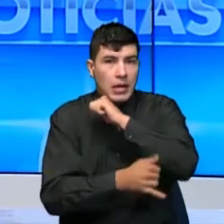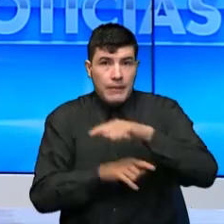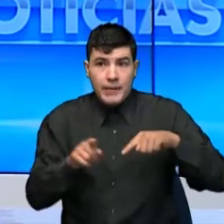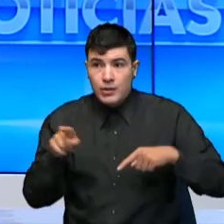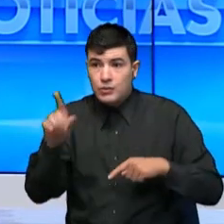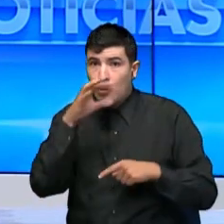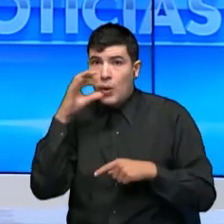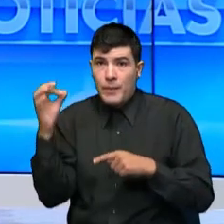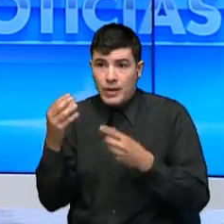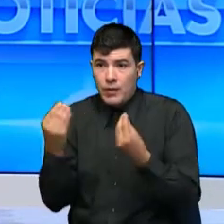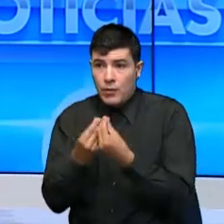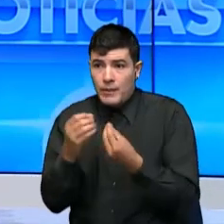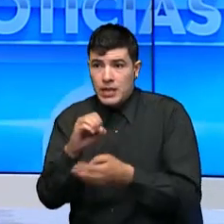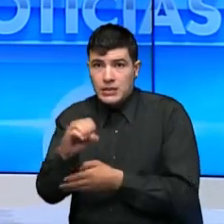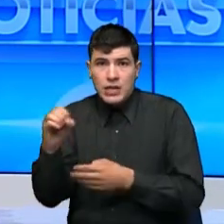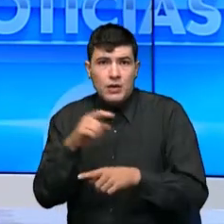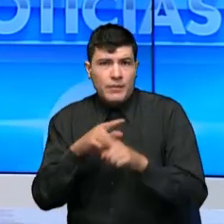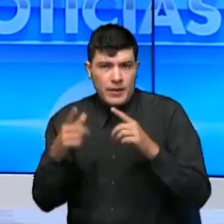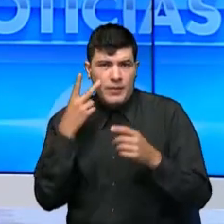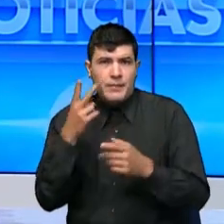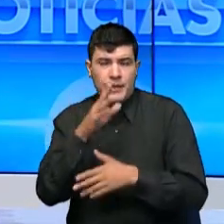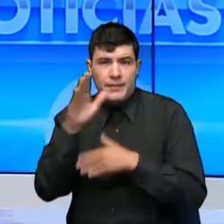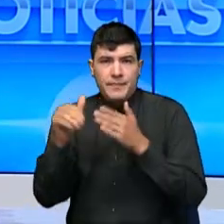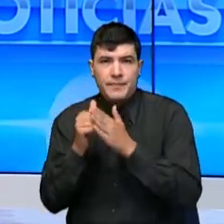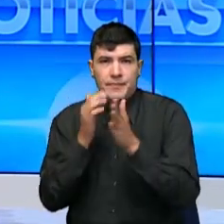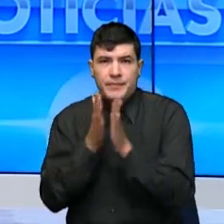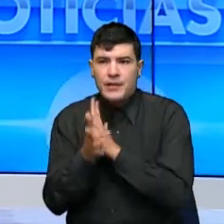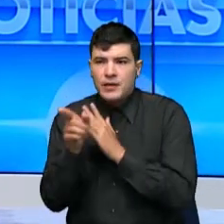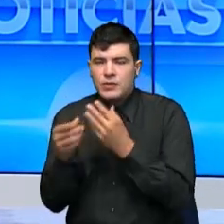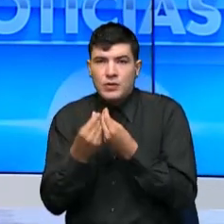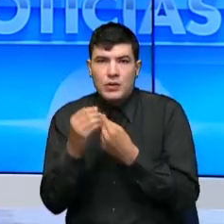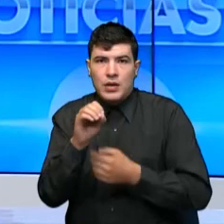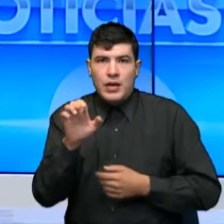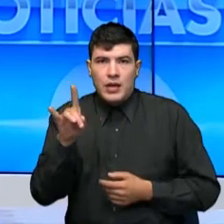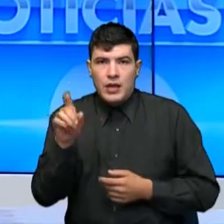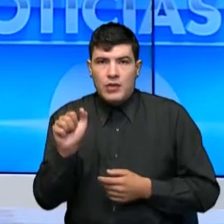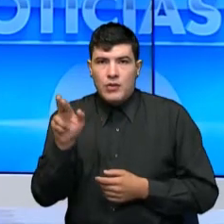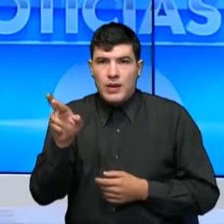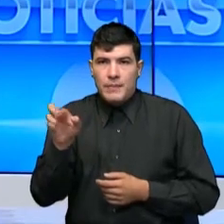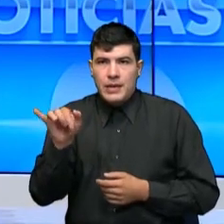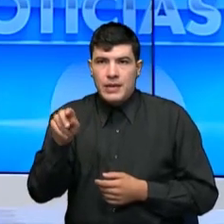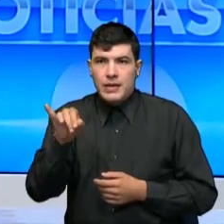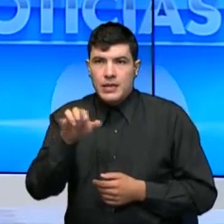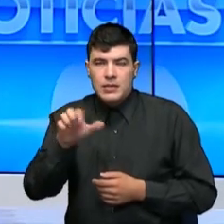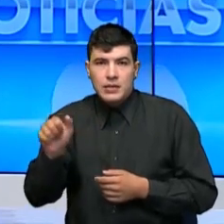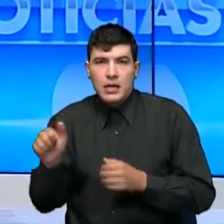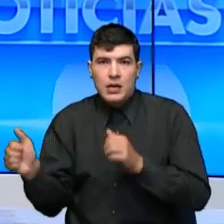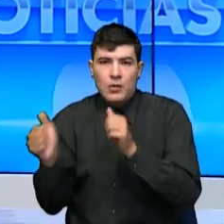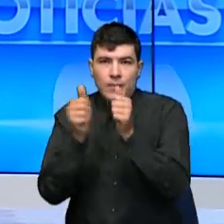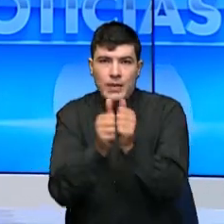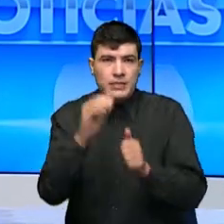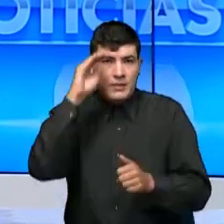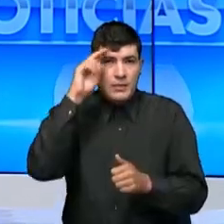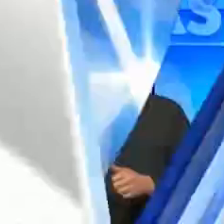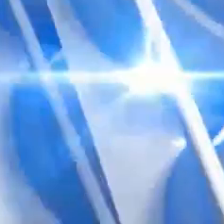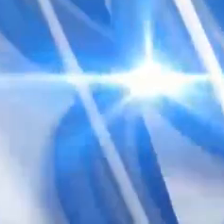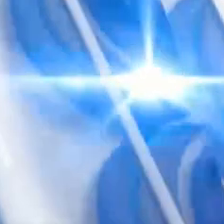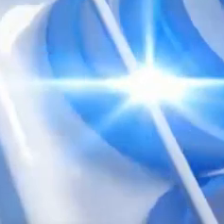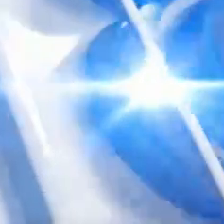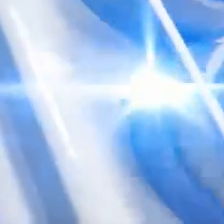sería su pareja sentimental. Desde el aire saludamos a nuestro compañero Eduard Pinilla, que acompaña a la policía en esta búsqueda. Eduard, buenas